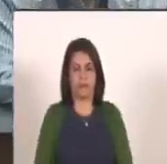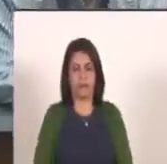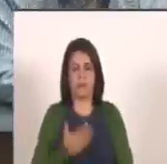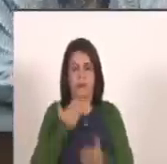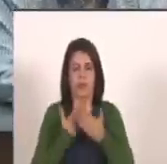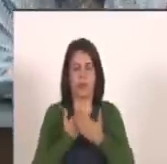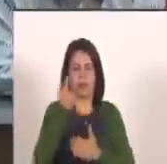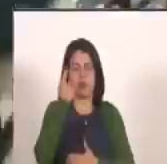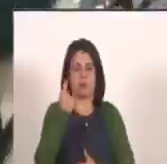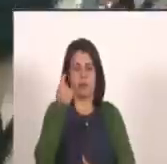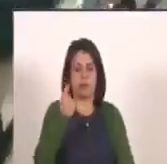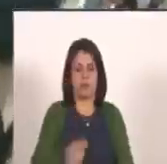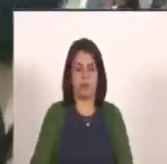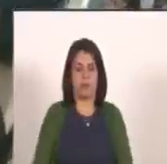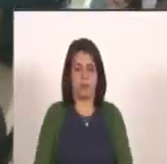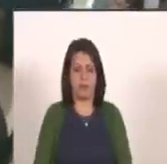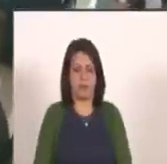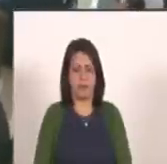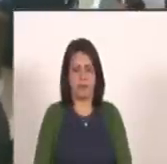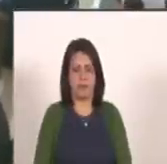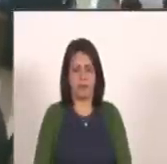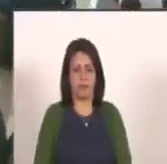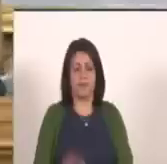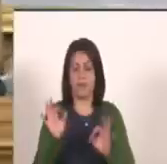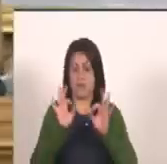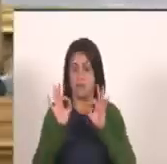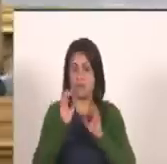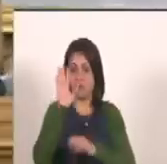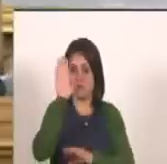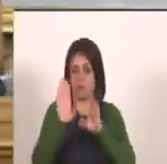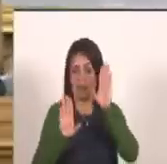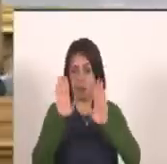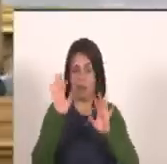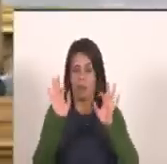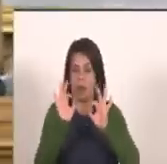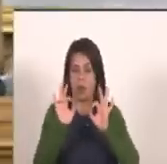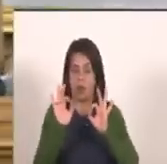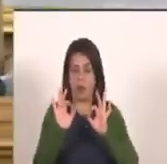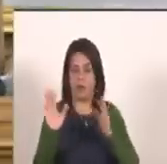Muchas gracias, diputado. Nadie más ha anotado el derecho de palabra.